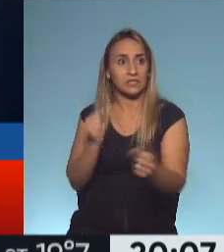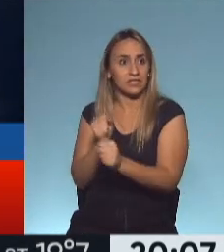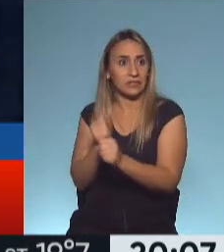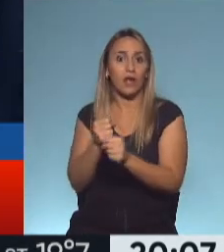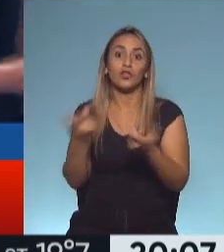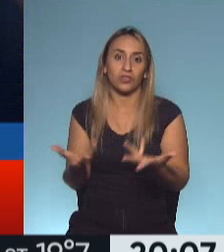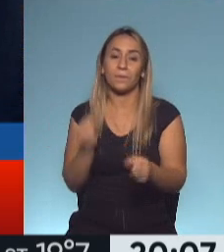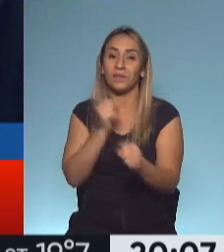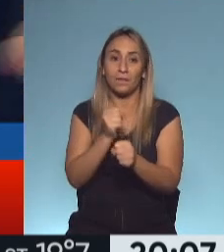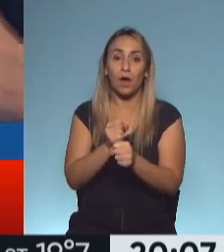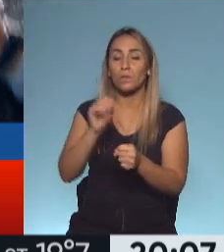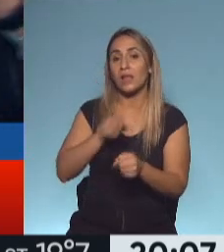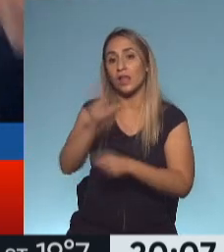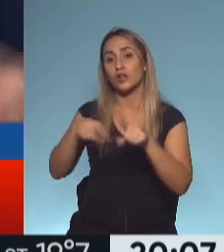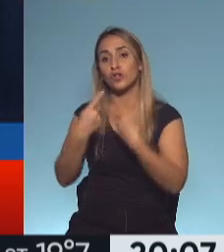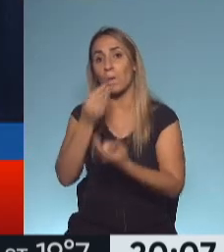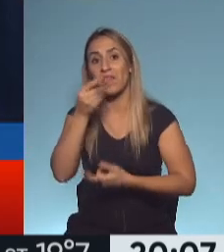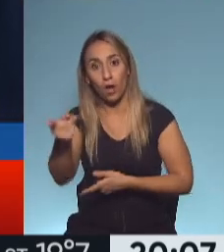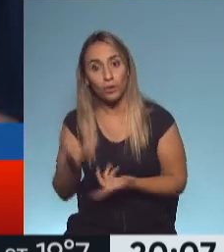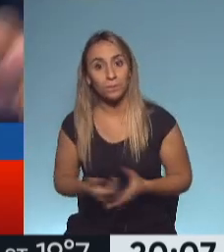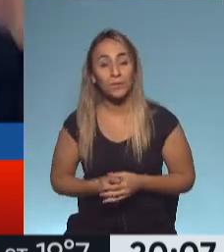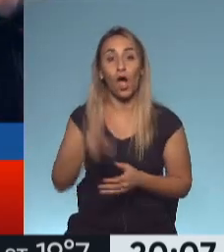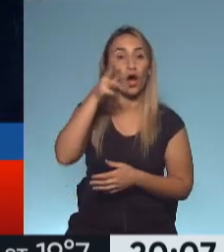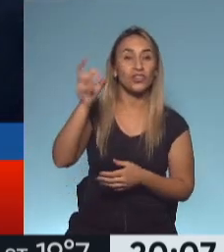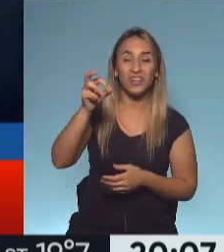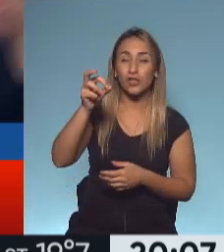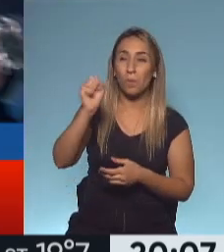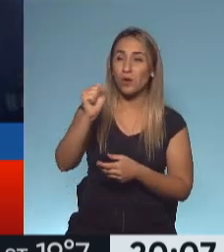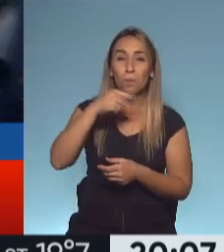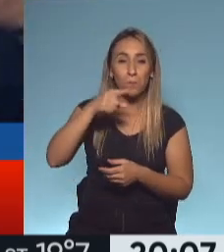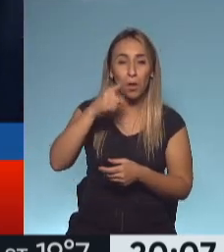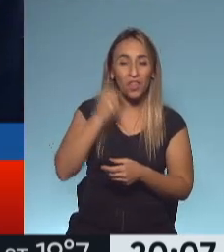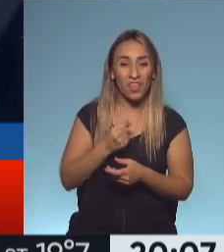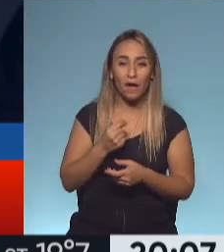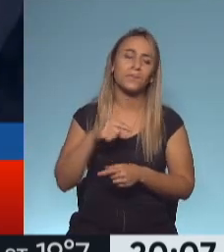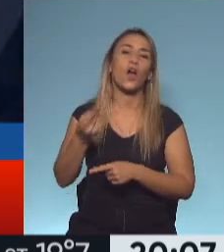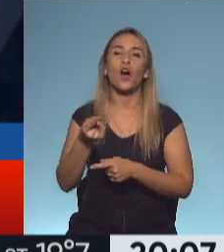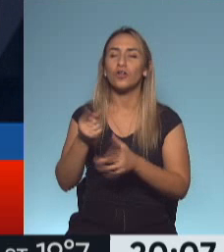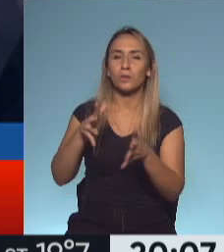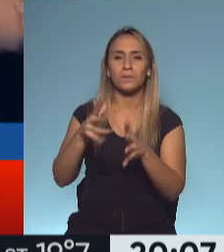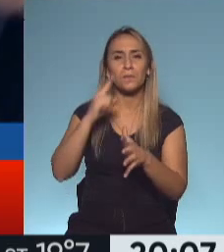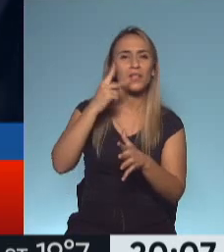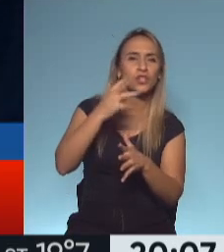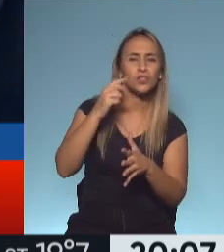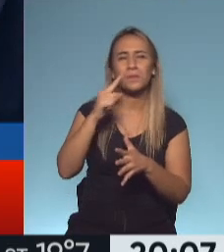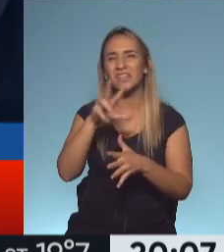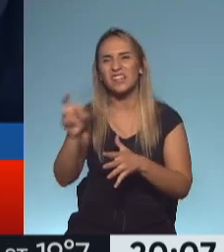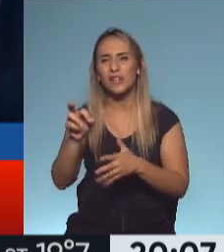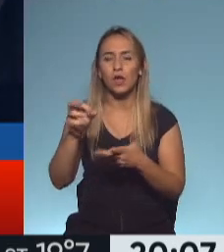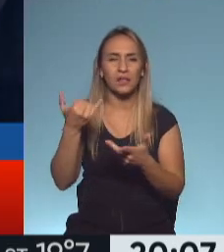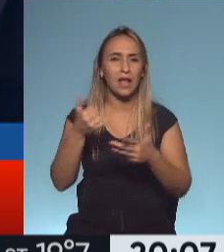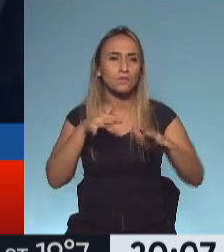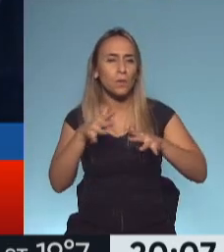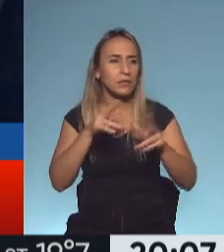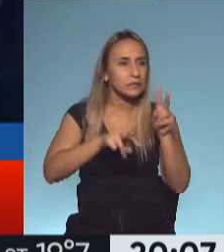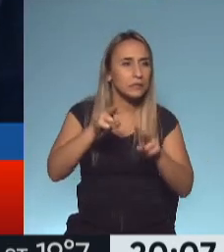también. Hoy un peón de albañil, 700, 800 pesos por día hace. El oficial más armadito, 1.200, 1.500 pesos. El que se mueve consigue algo. El